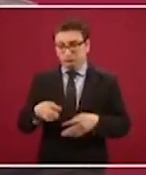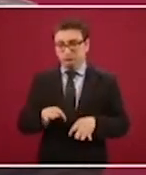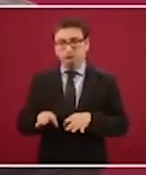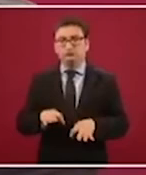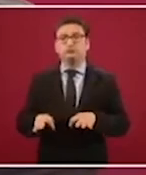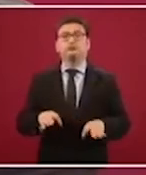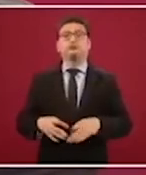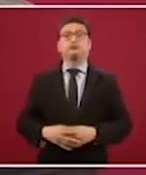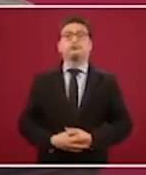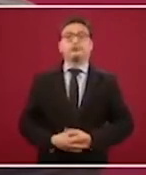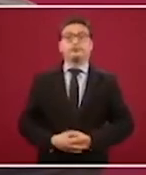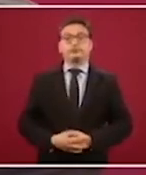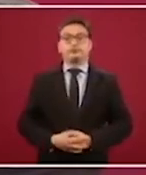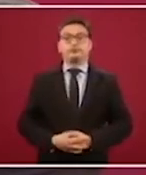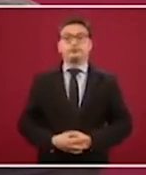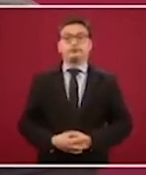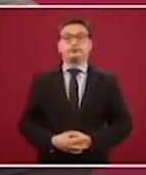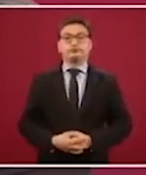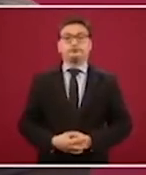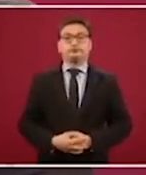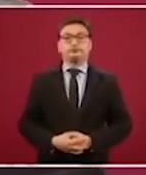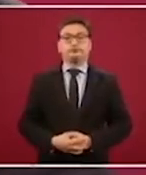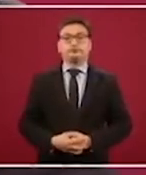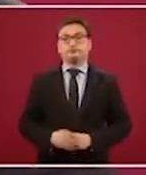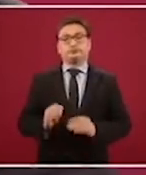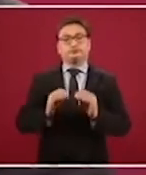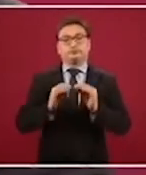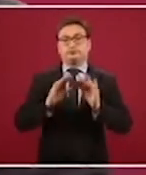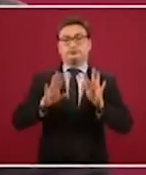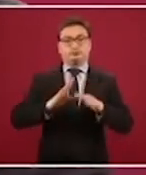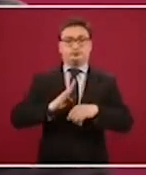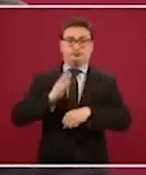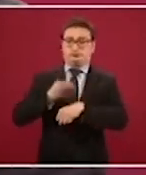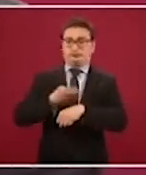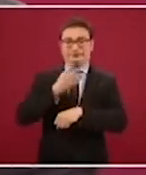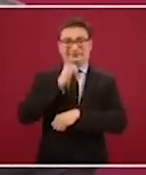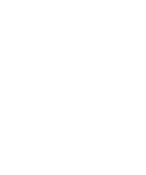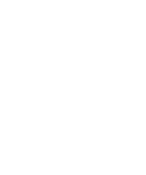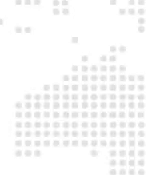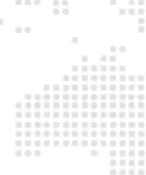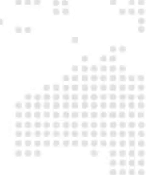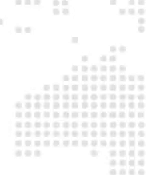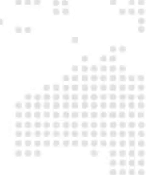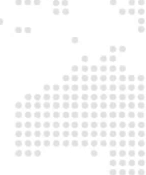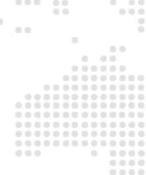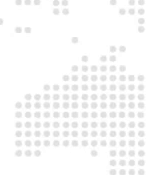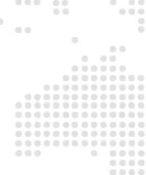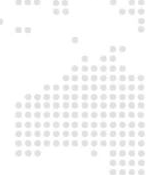a trabajar. Desde luego, no va a haber represalias para nadie.